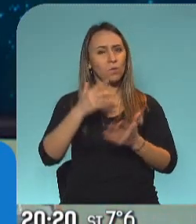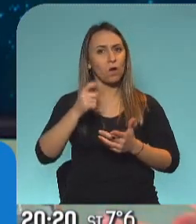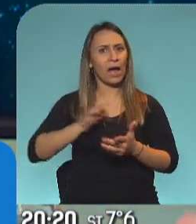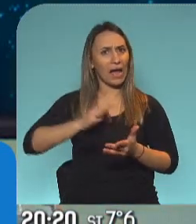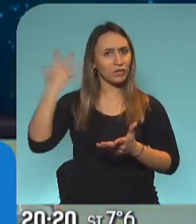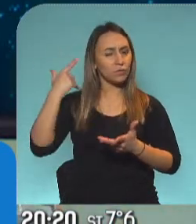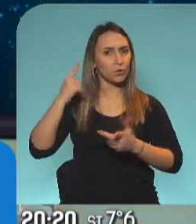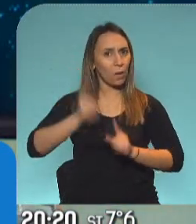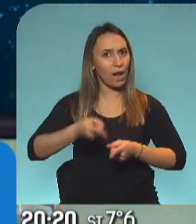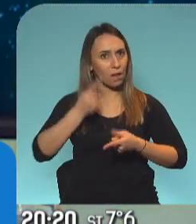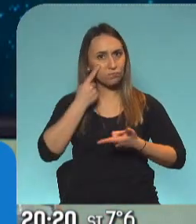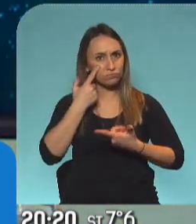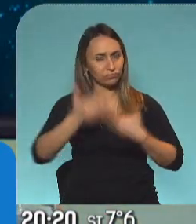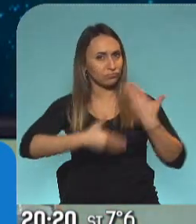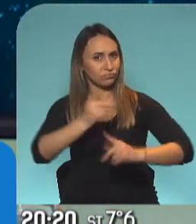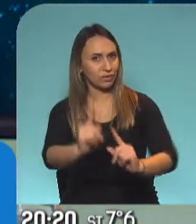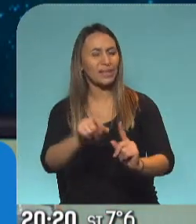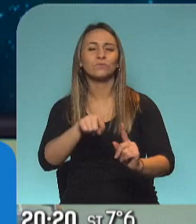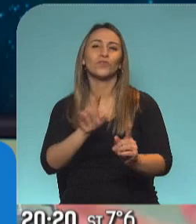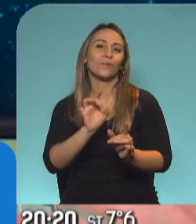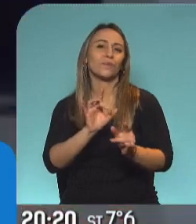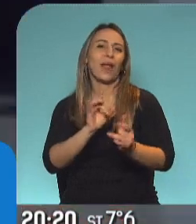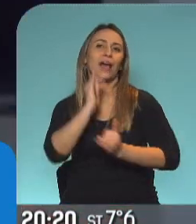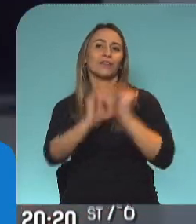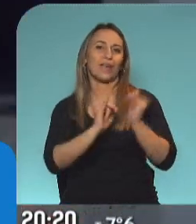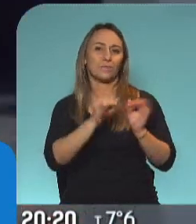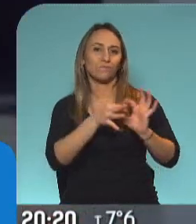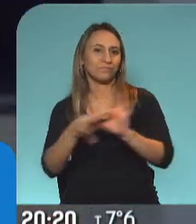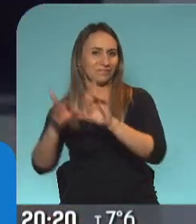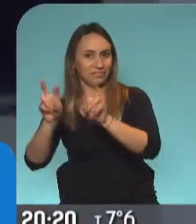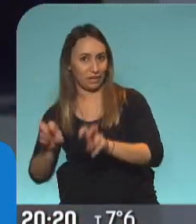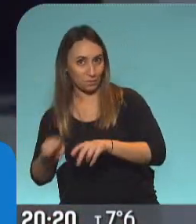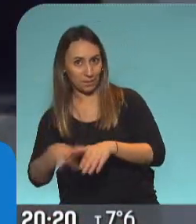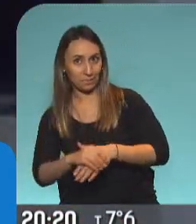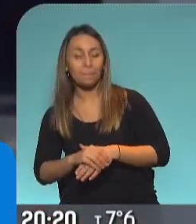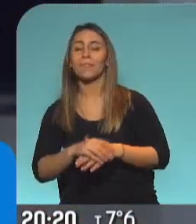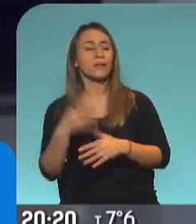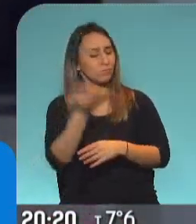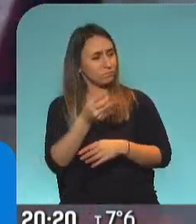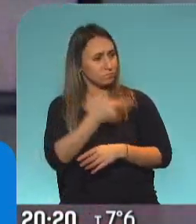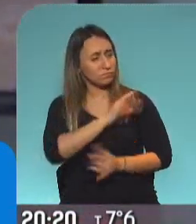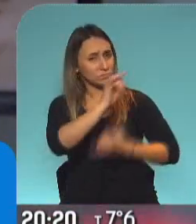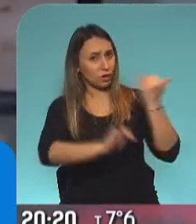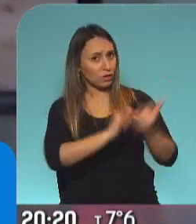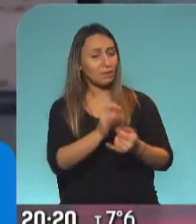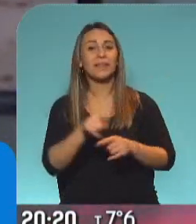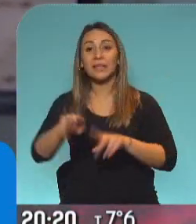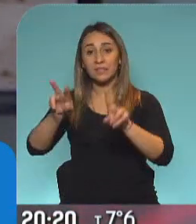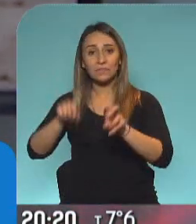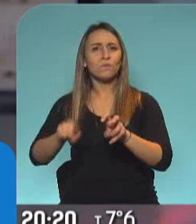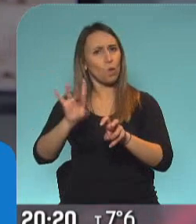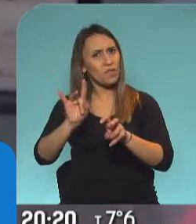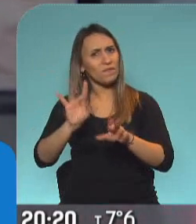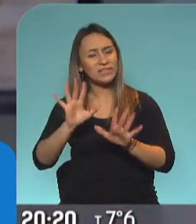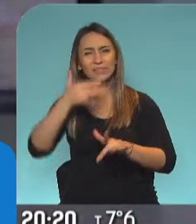ganando actualidad. Bien, era solamente una introducción. Sí, porque Ariel, como vos decías en un principio, ¿no? Este caso, que es complejo de entender